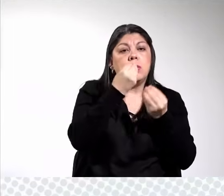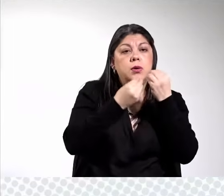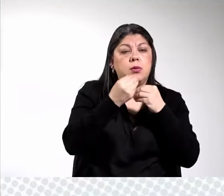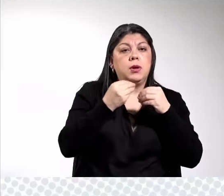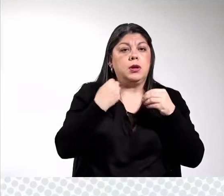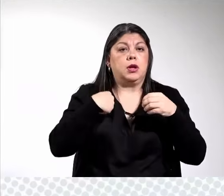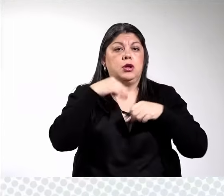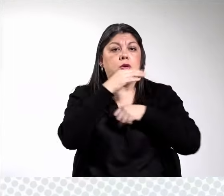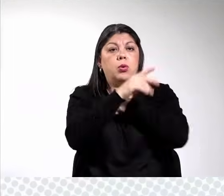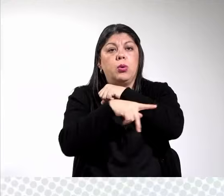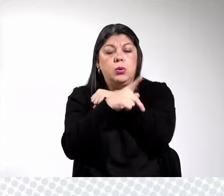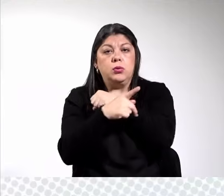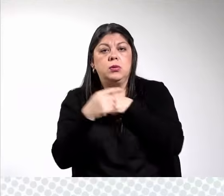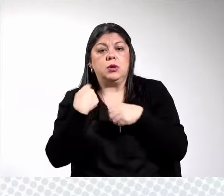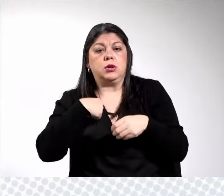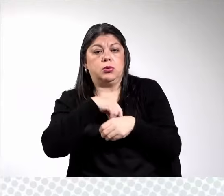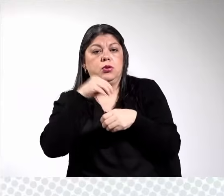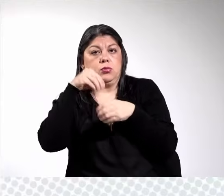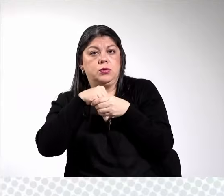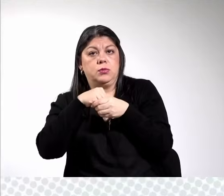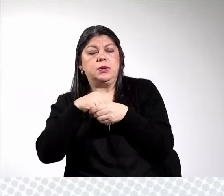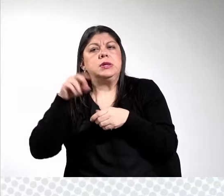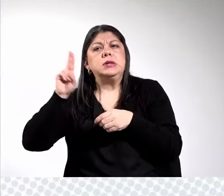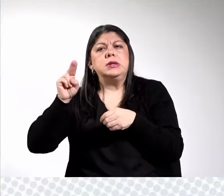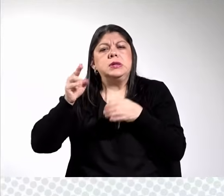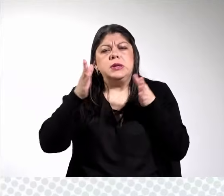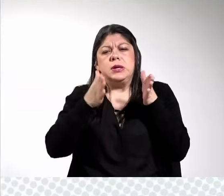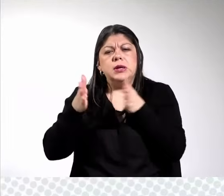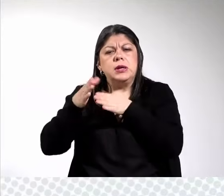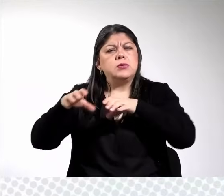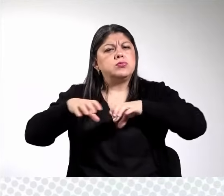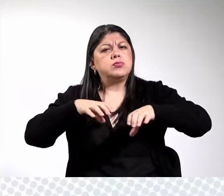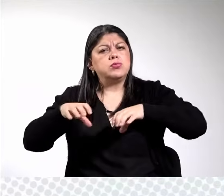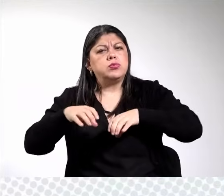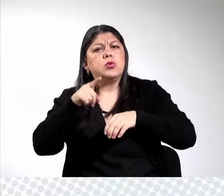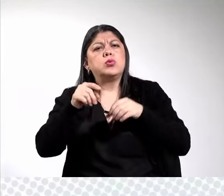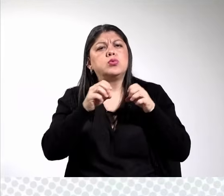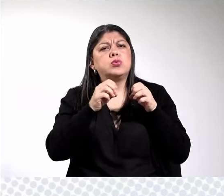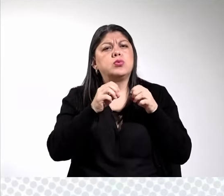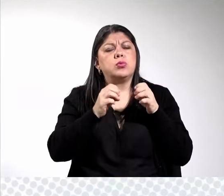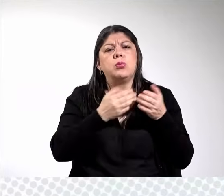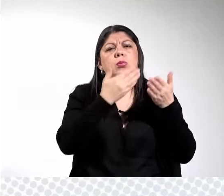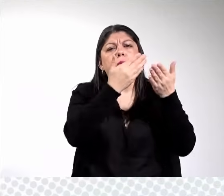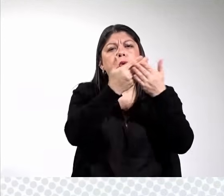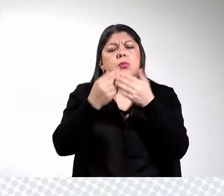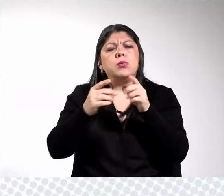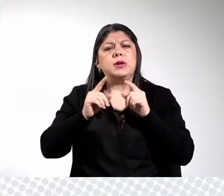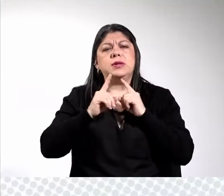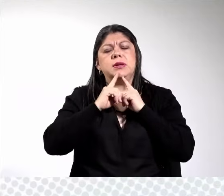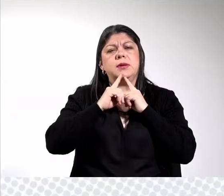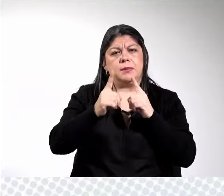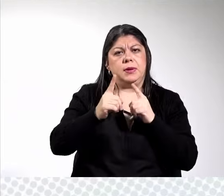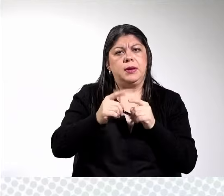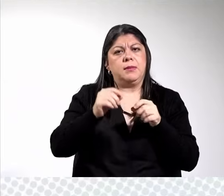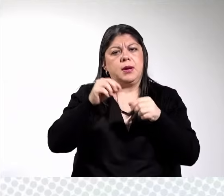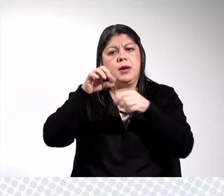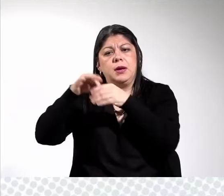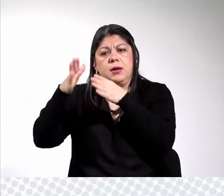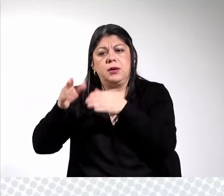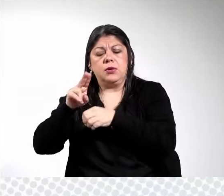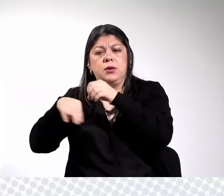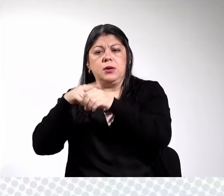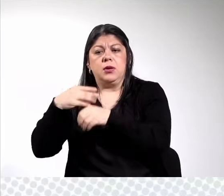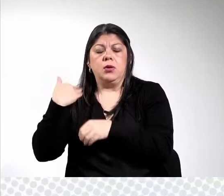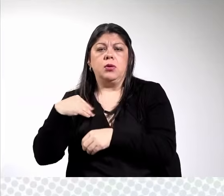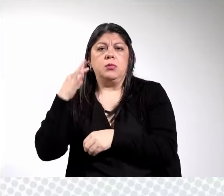el nuestro, es hoy más que nunca una urgencia que requiere acciones claras. ¿Cuáles son sus propuestas reales y viables para los agricultores y